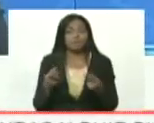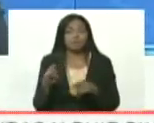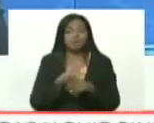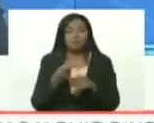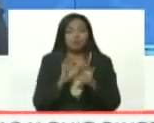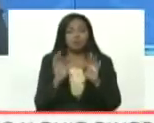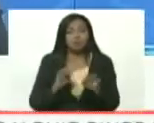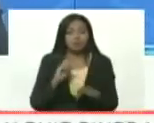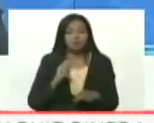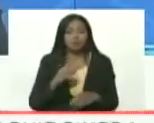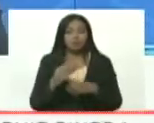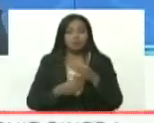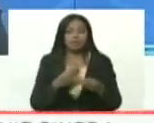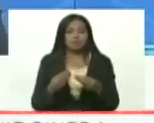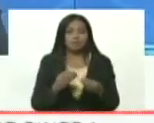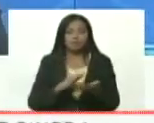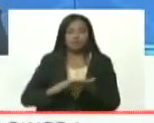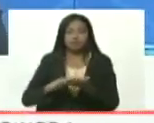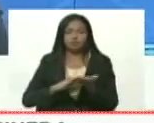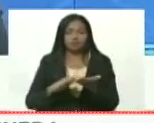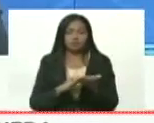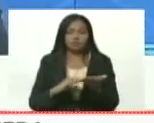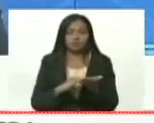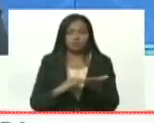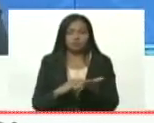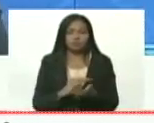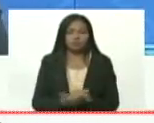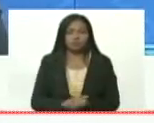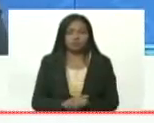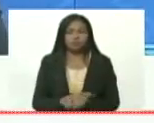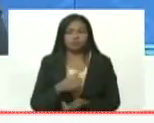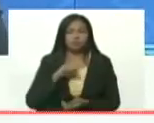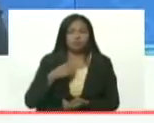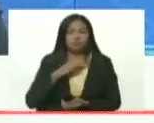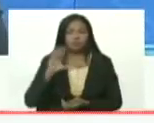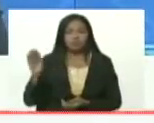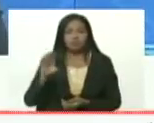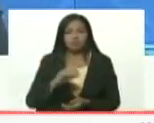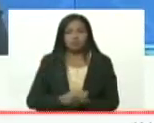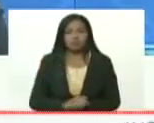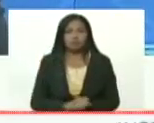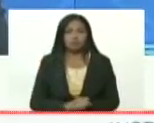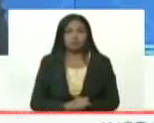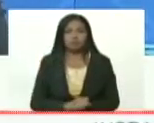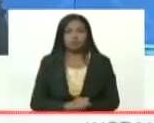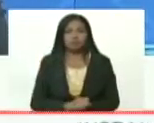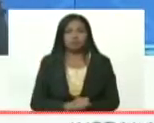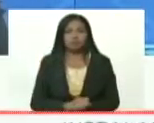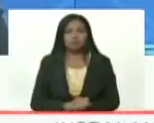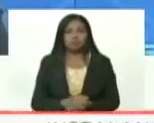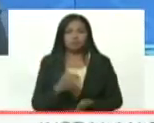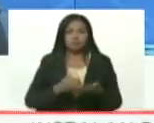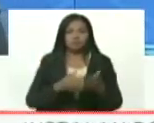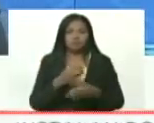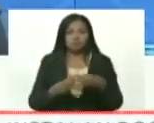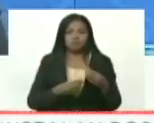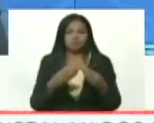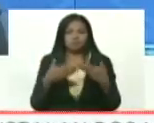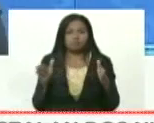búsqueda y creación de soluciones para nuestro país. El registro queda